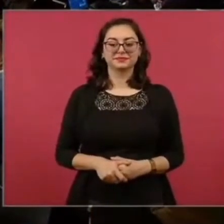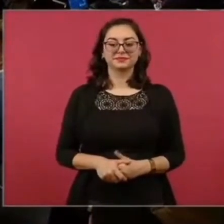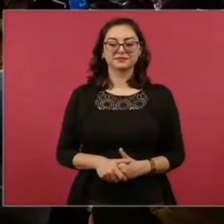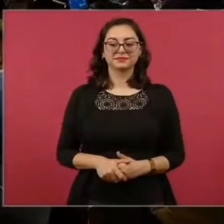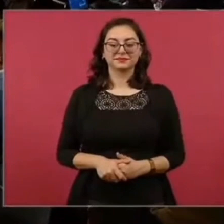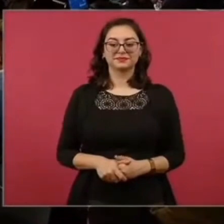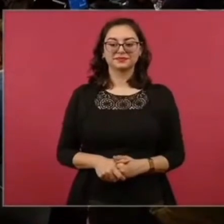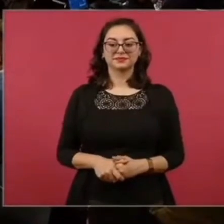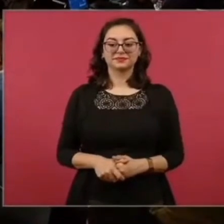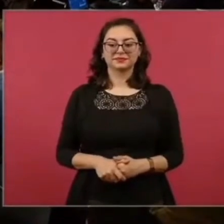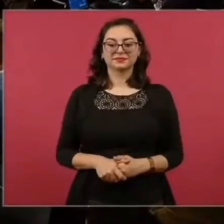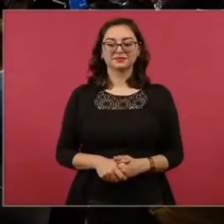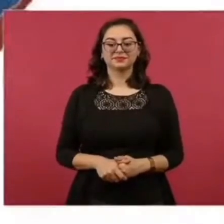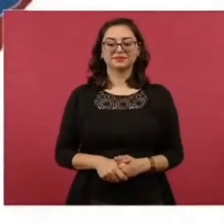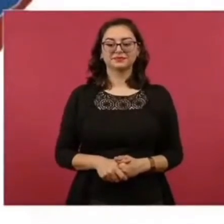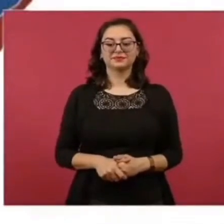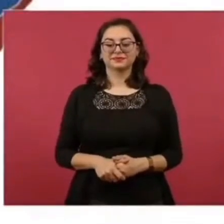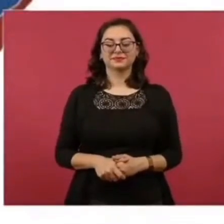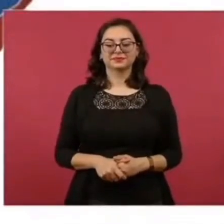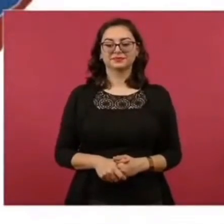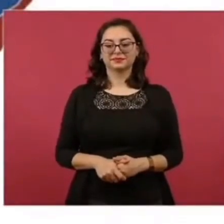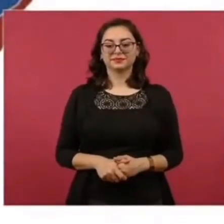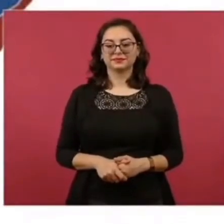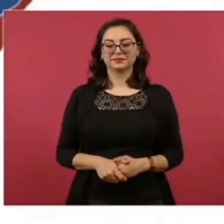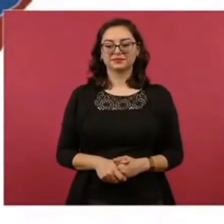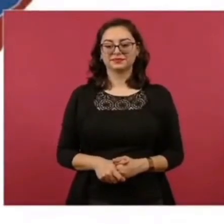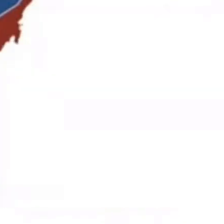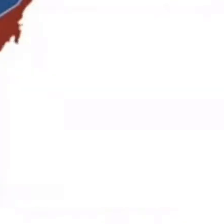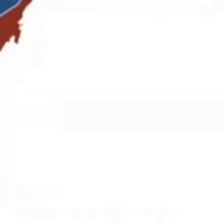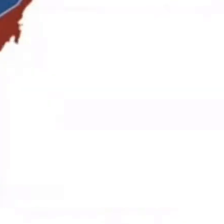sí, los estados